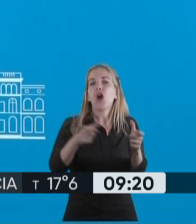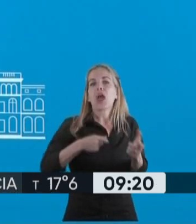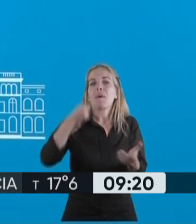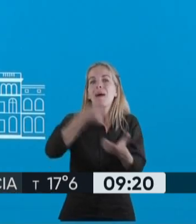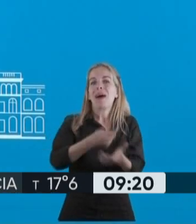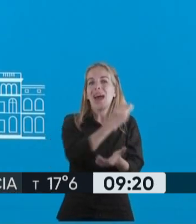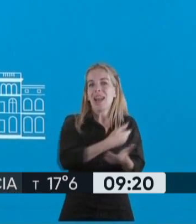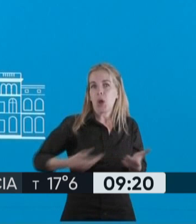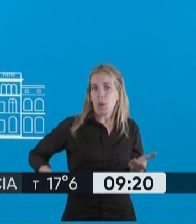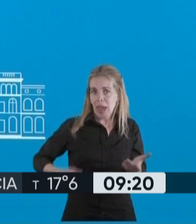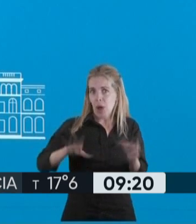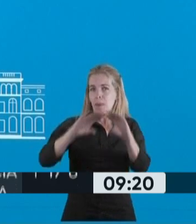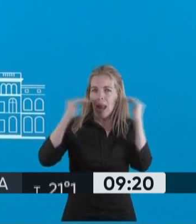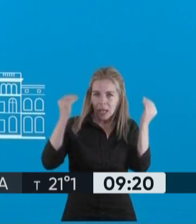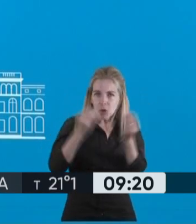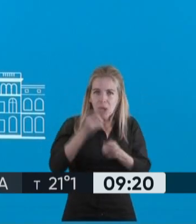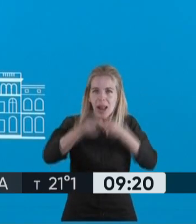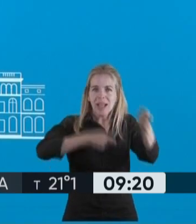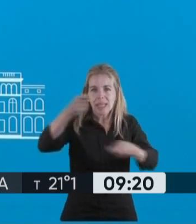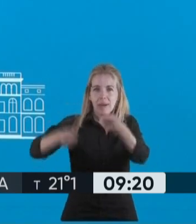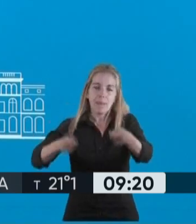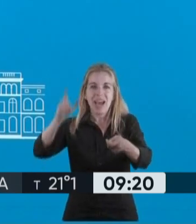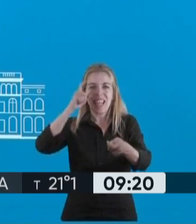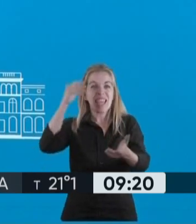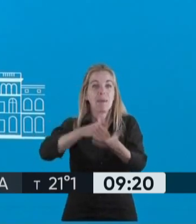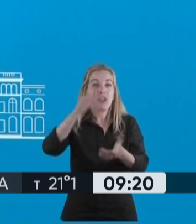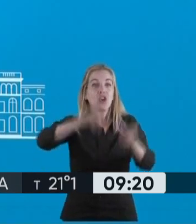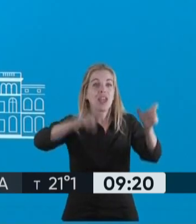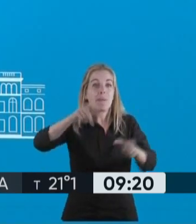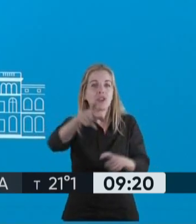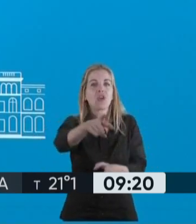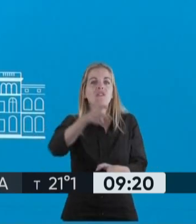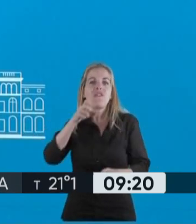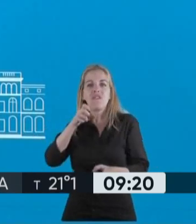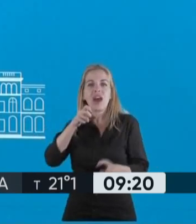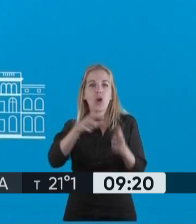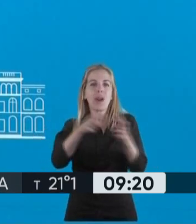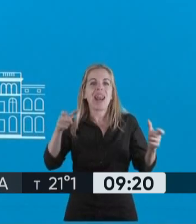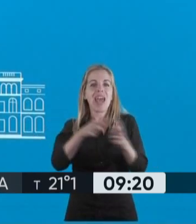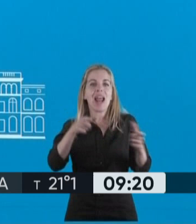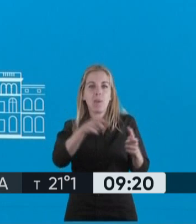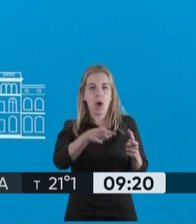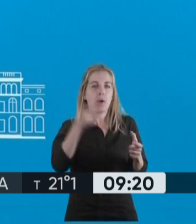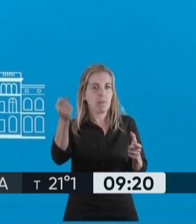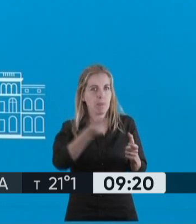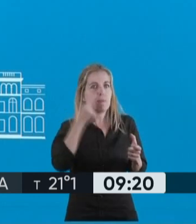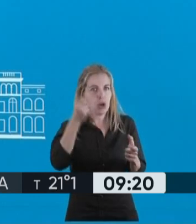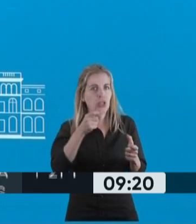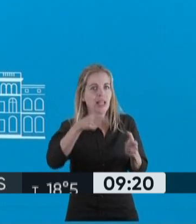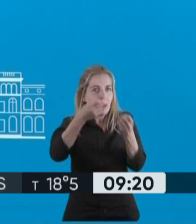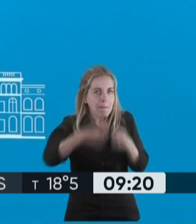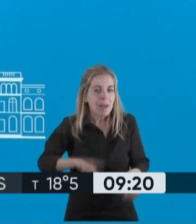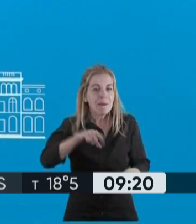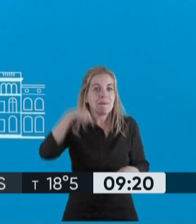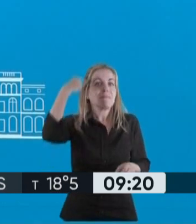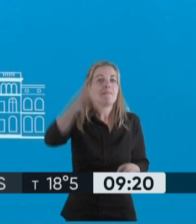porque alcanza si vamos a ir a un universo de más de 10 millones de personas, digamos, con lo cual es un universo muy grande que se está implementando, que se empieza a implementar